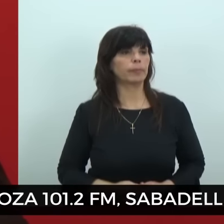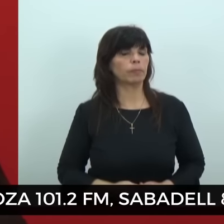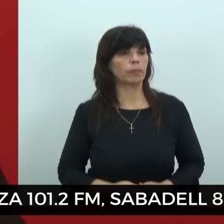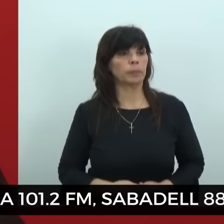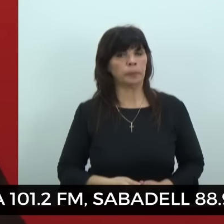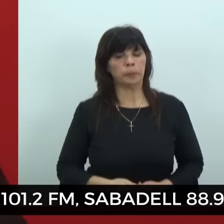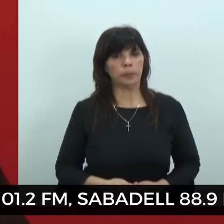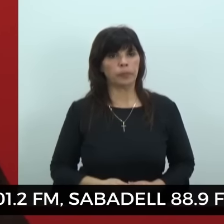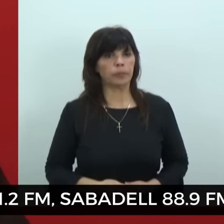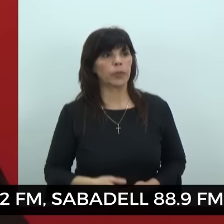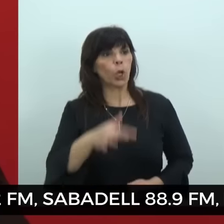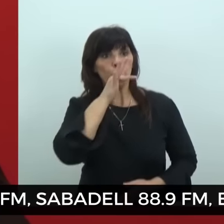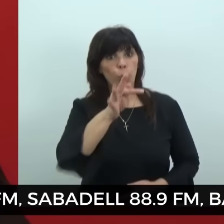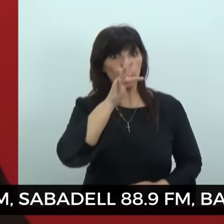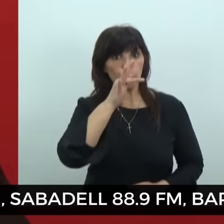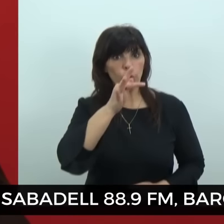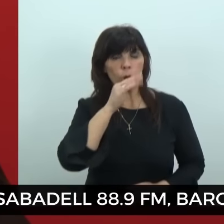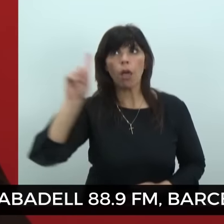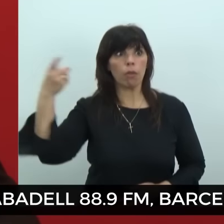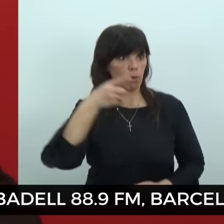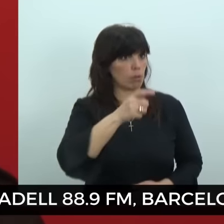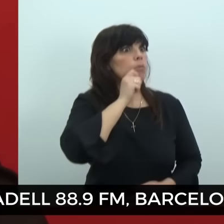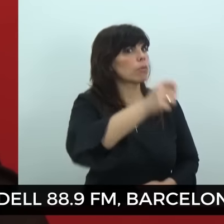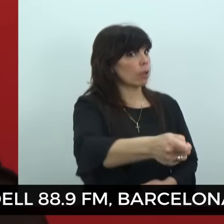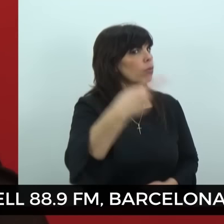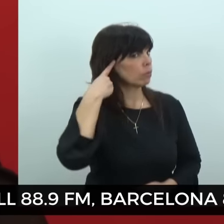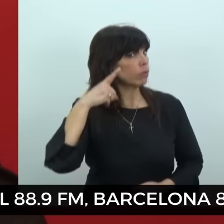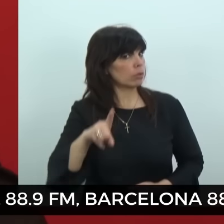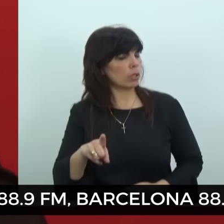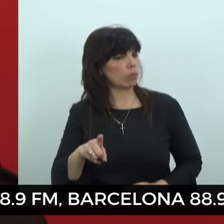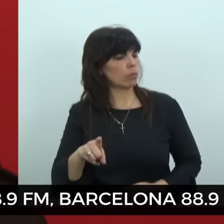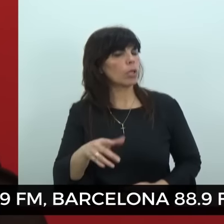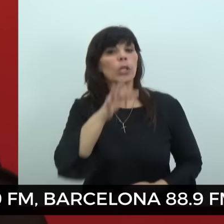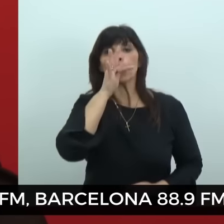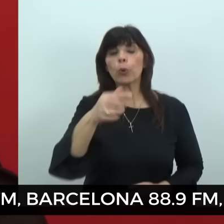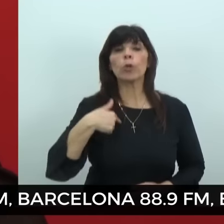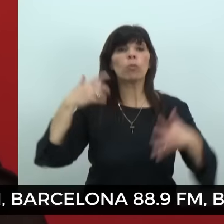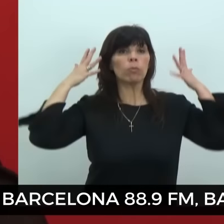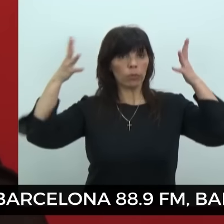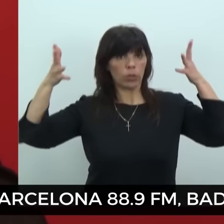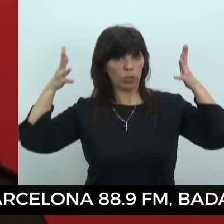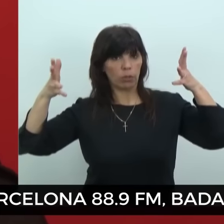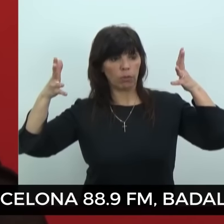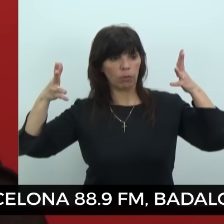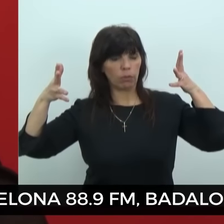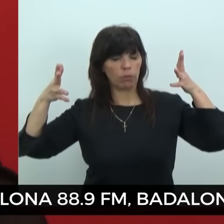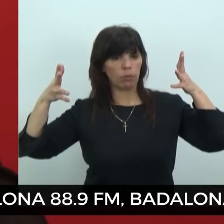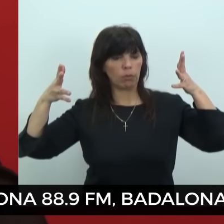Y yo sé que el Señor te ha dado promesas, y esas promesas te doy un consejo. Tienes